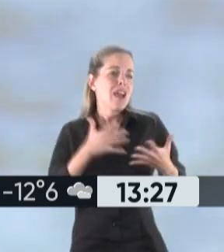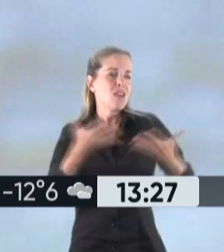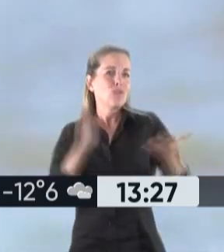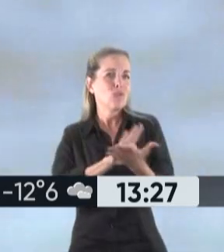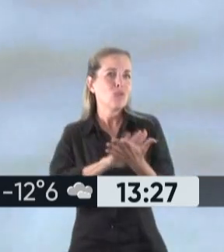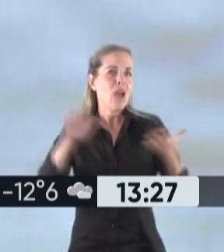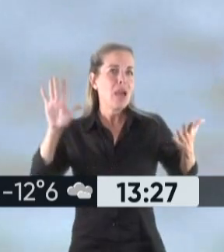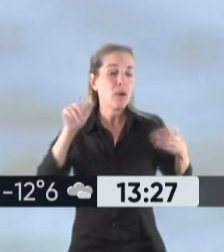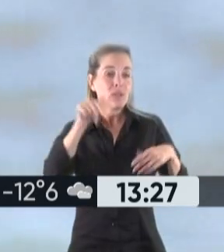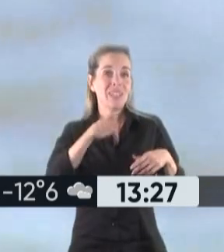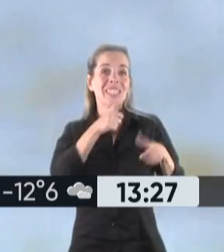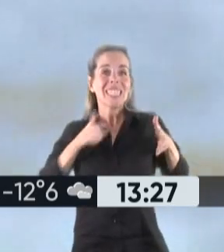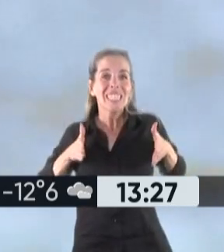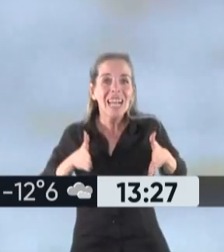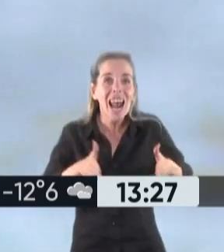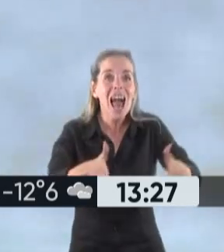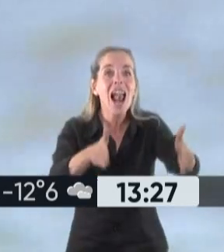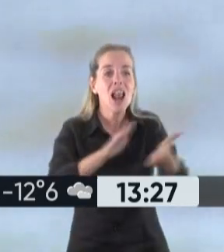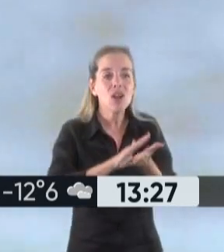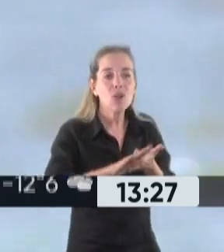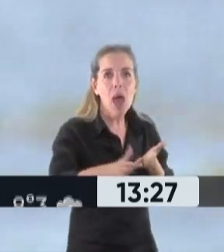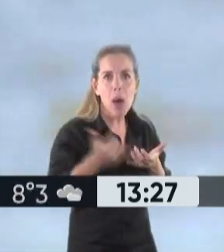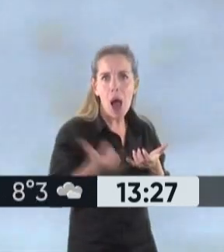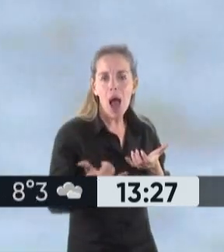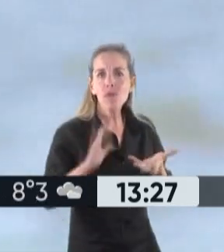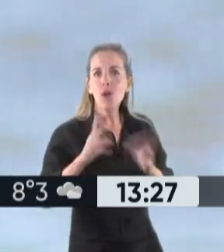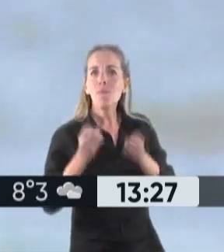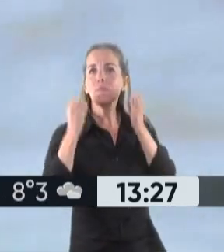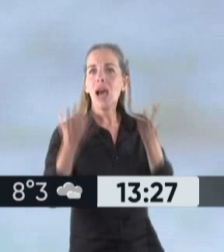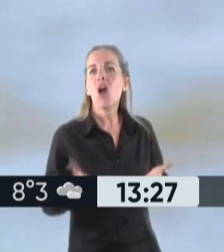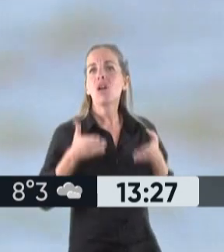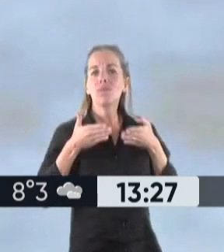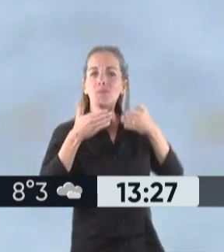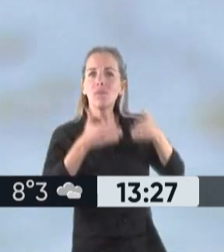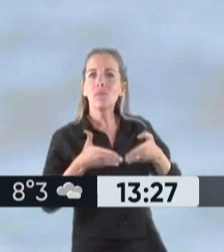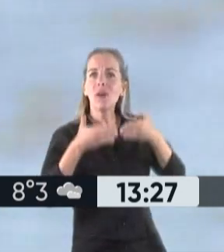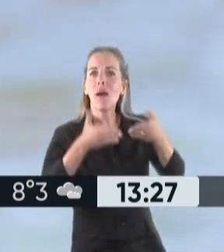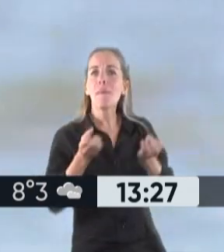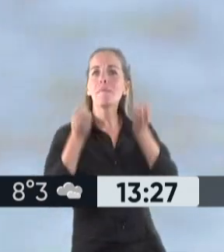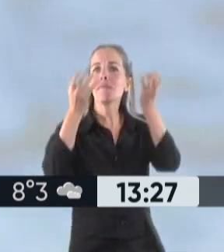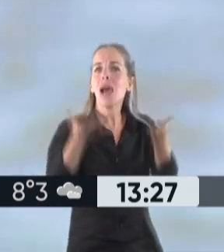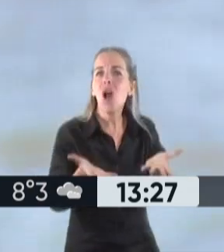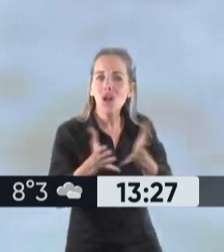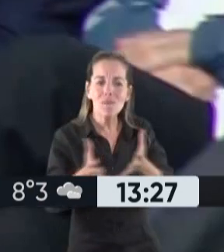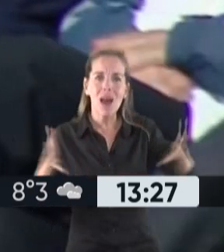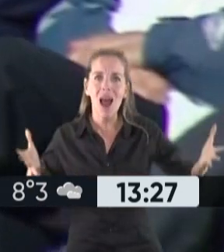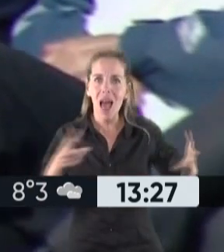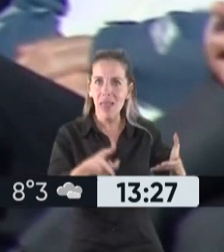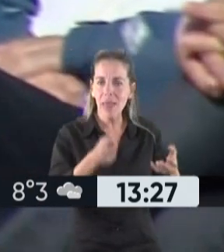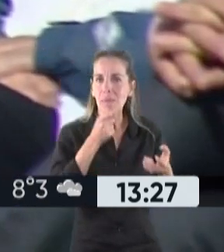Canal Magdalena condiciones de navegabilidad más propicias, mejores, más adecuadas.